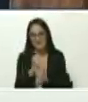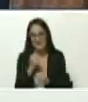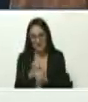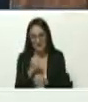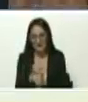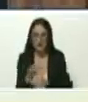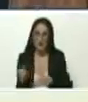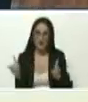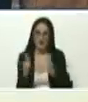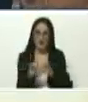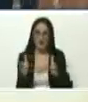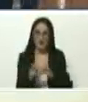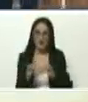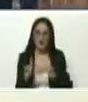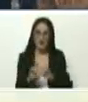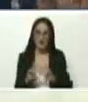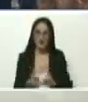reuniones.